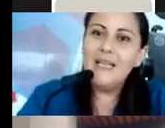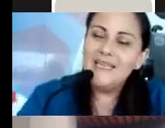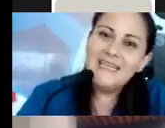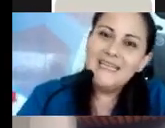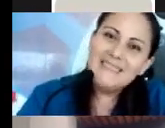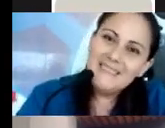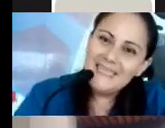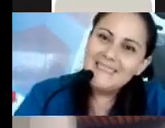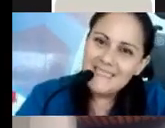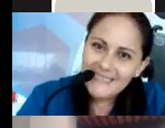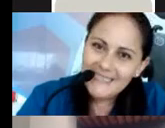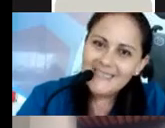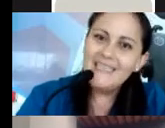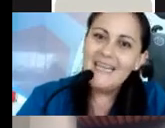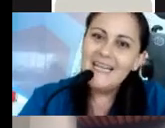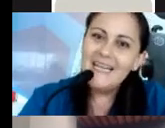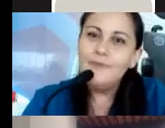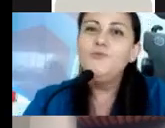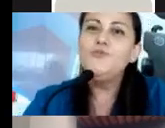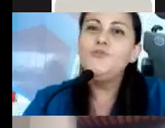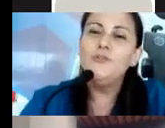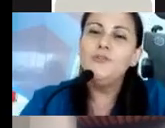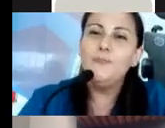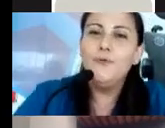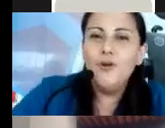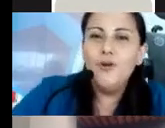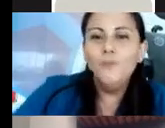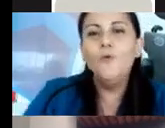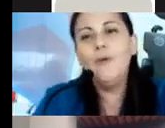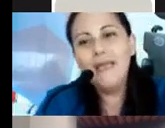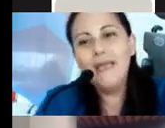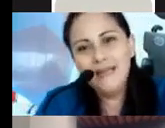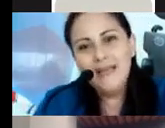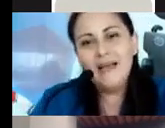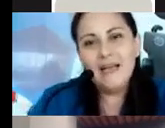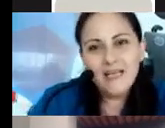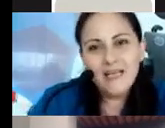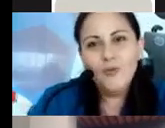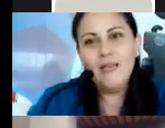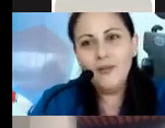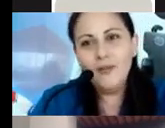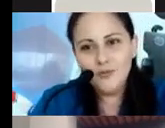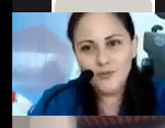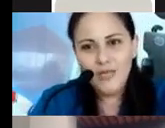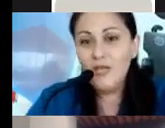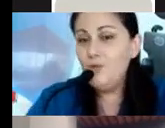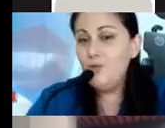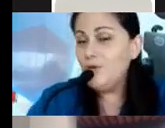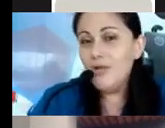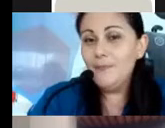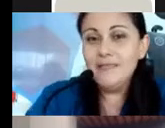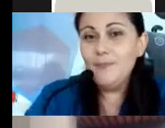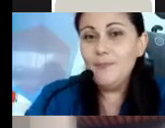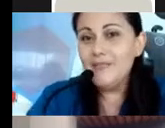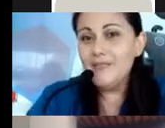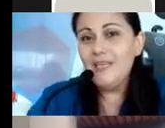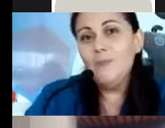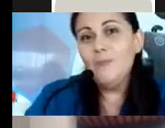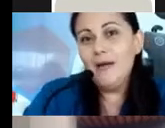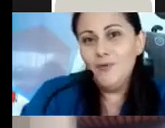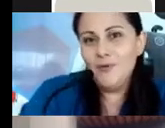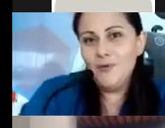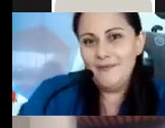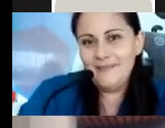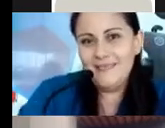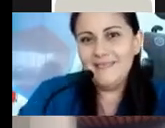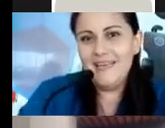los laterales necesitan tener esa función de poderlo mover hacia los lados. No es solamente por el tejido